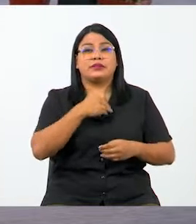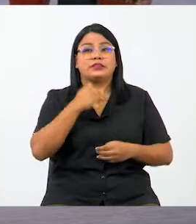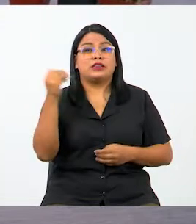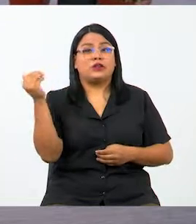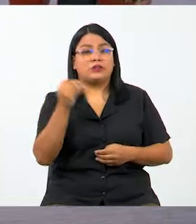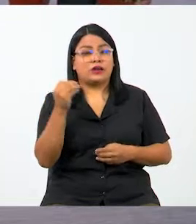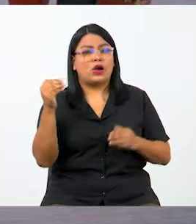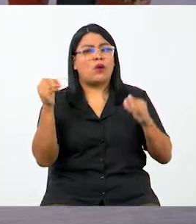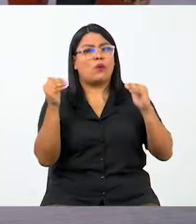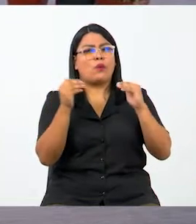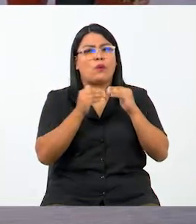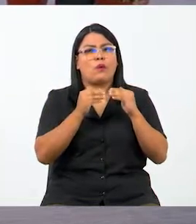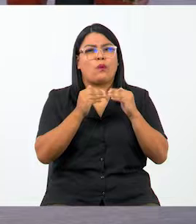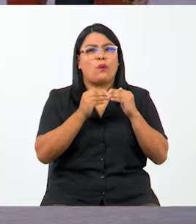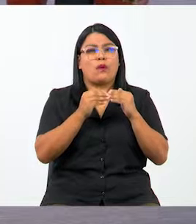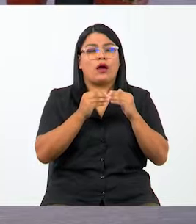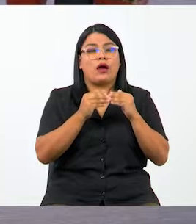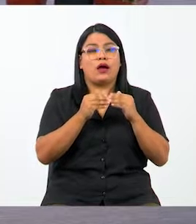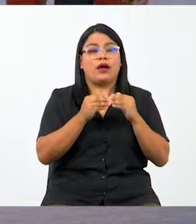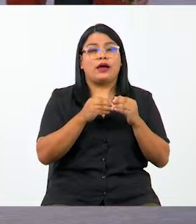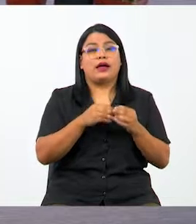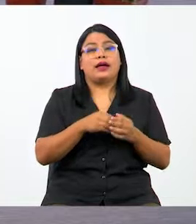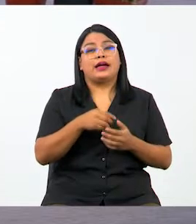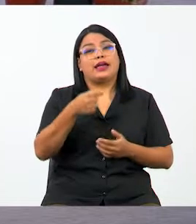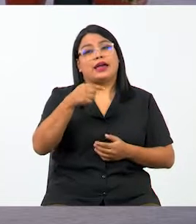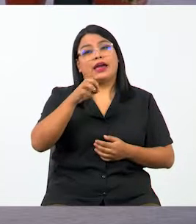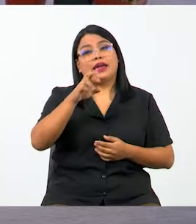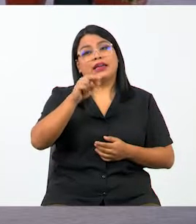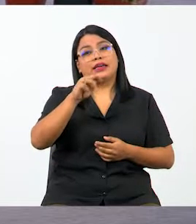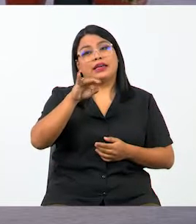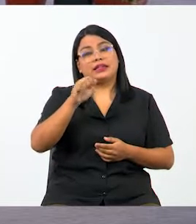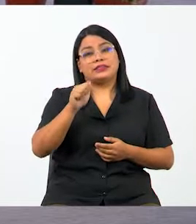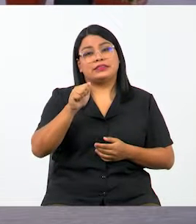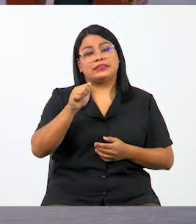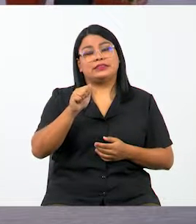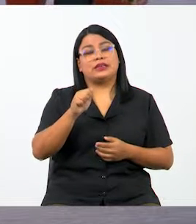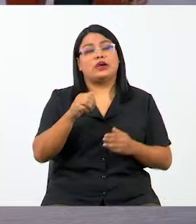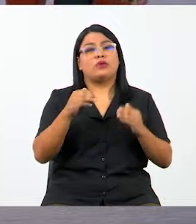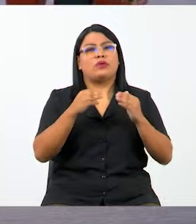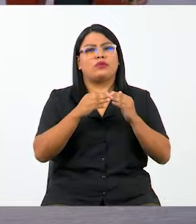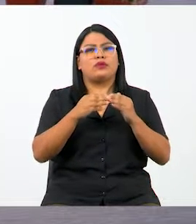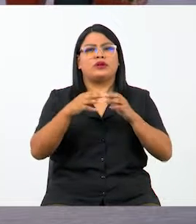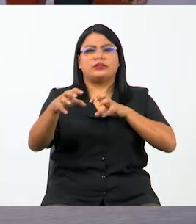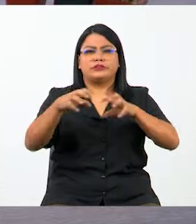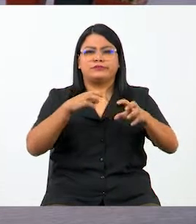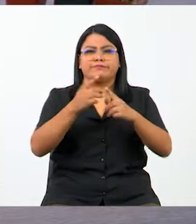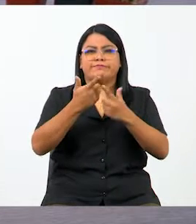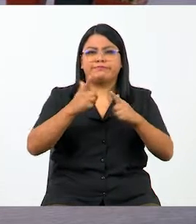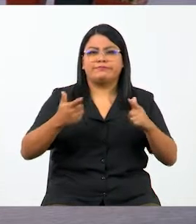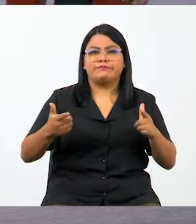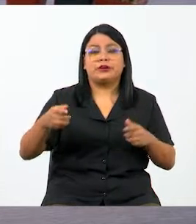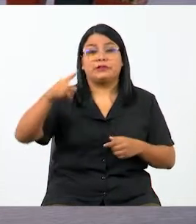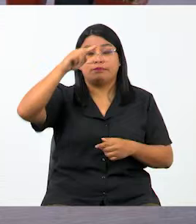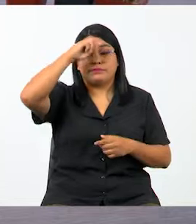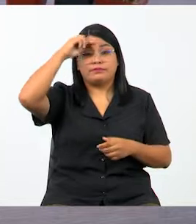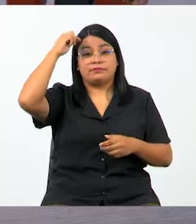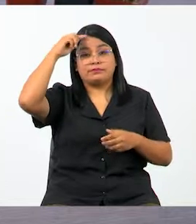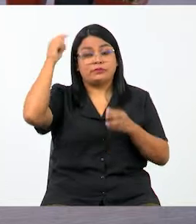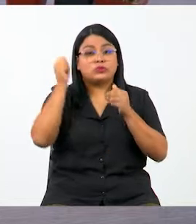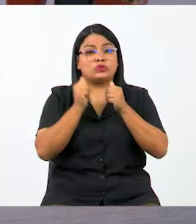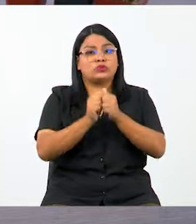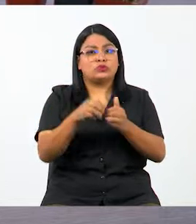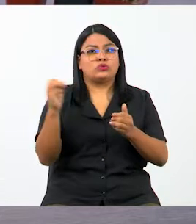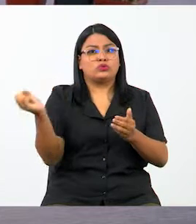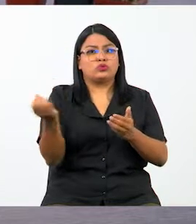Educación, así como de la Gerencia Educativa y el Departamento de Lenguaje y Literatura. Ha trabajado en conjunto con la